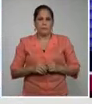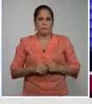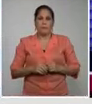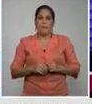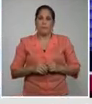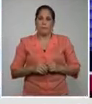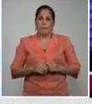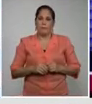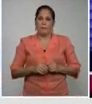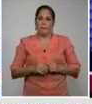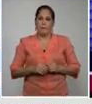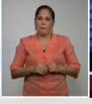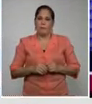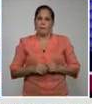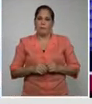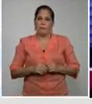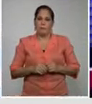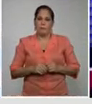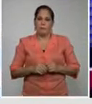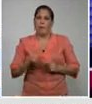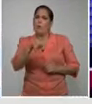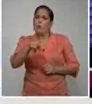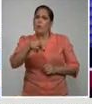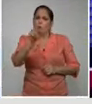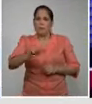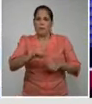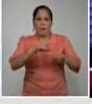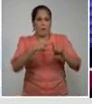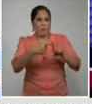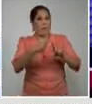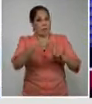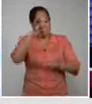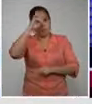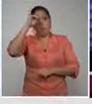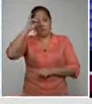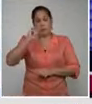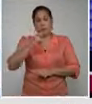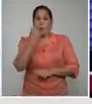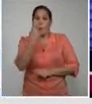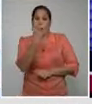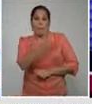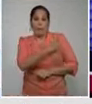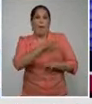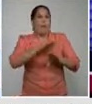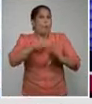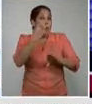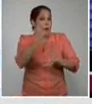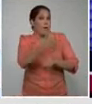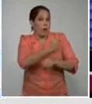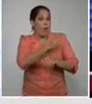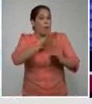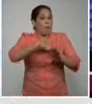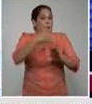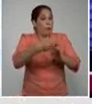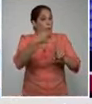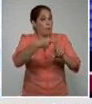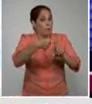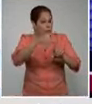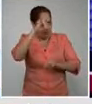los estudios en convalecencia. ¿Han tenido ustedes casos positivos, doctora? Sí, hemos tenido casos positivos. ¿Después de vacunados? Sí, hemos tenido casos positivos. Recuerda